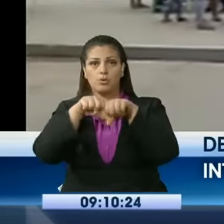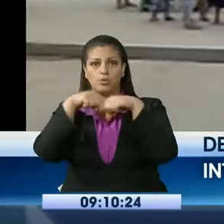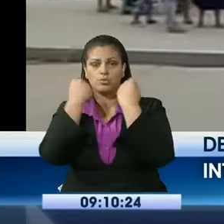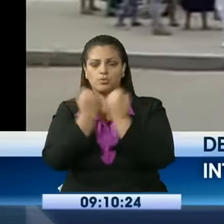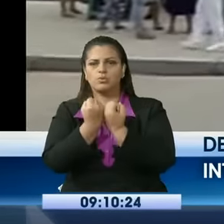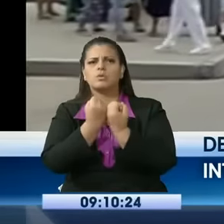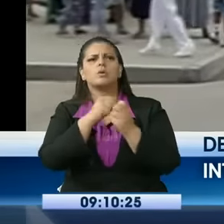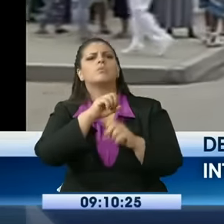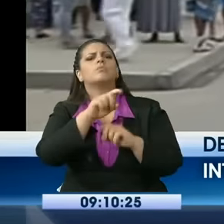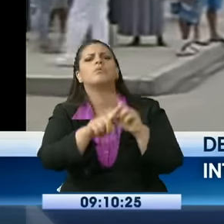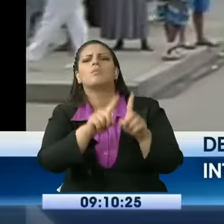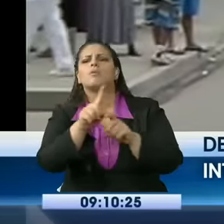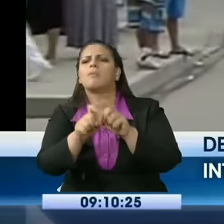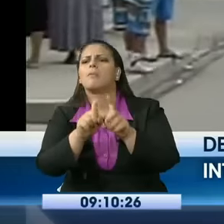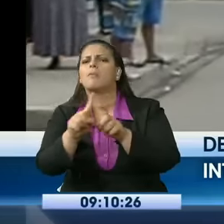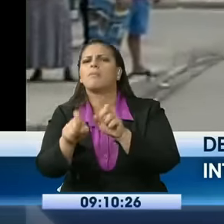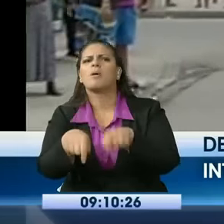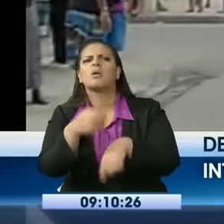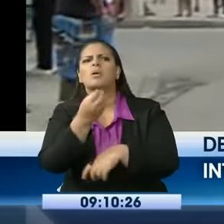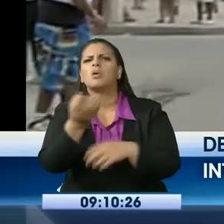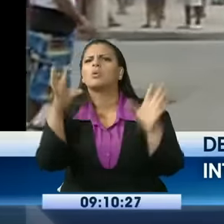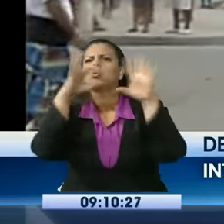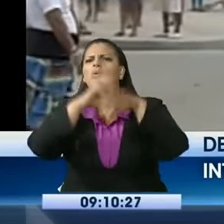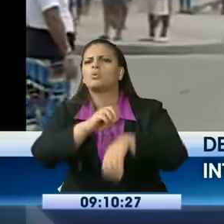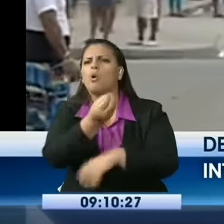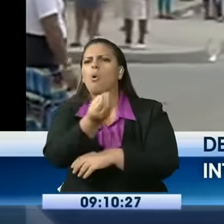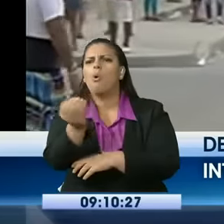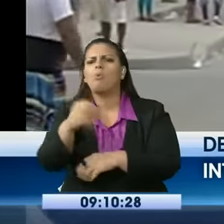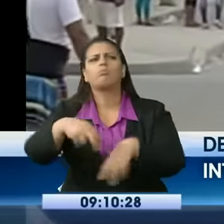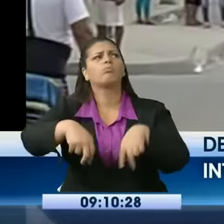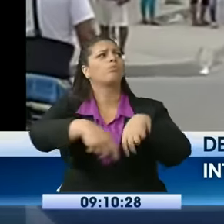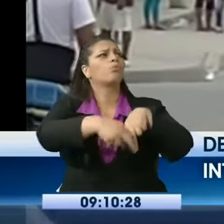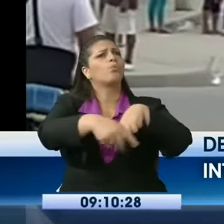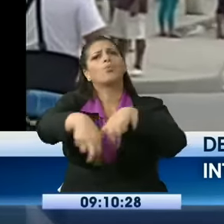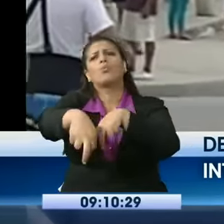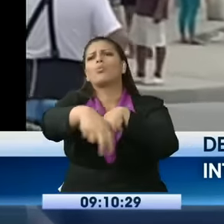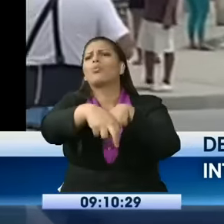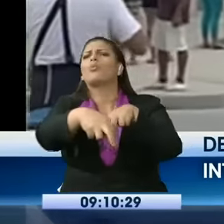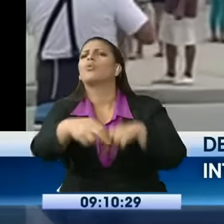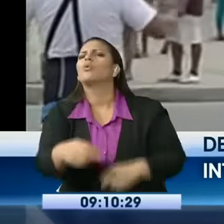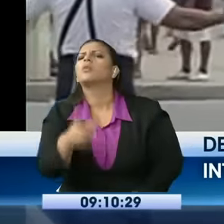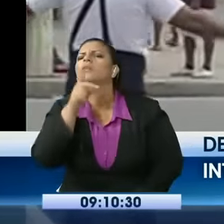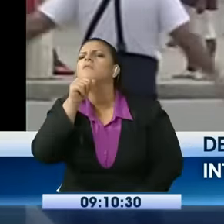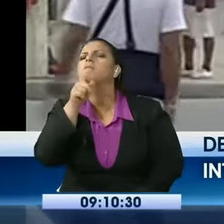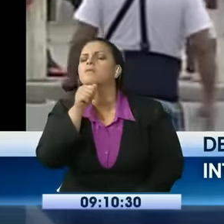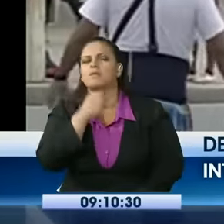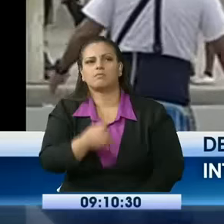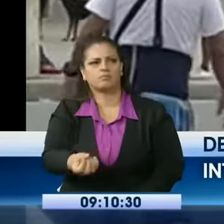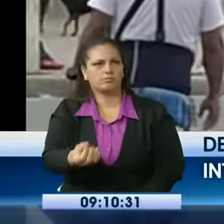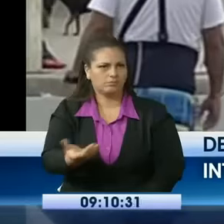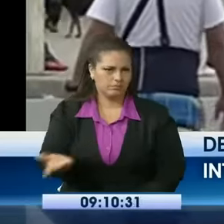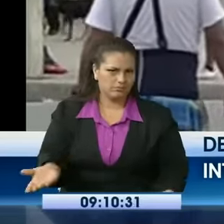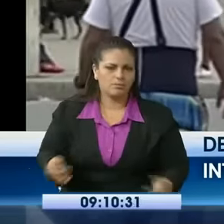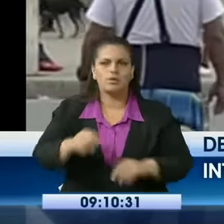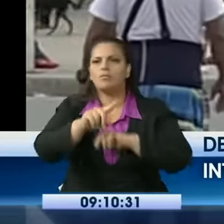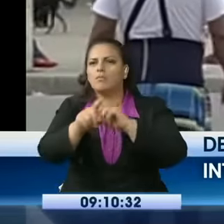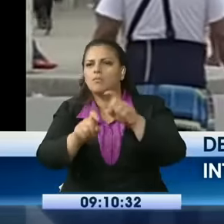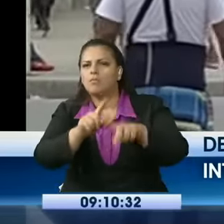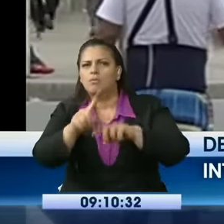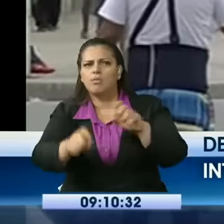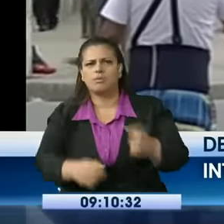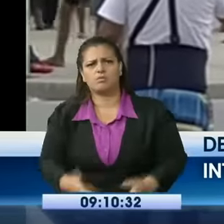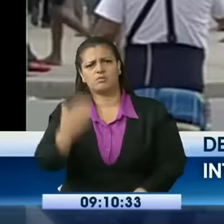altas horas de la noche. Estamos verificando las familias, de dónde son, qué hacen los chicos, porque también esos son otros focos y eso origina que nuestros